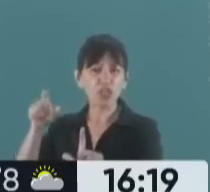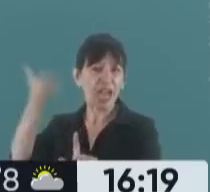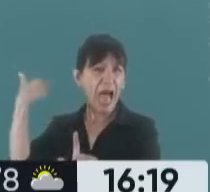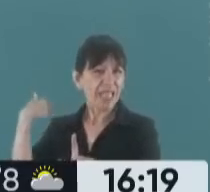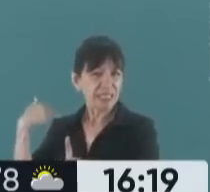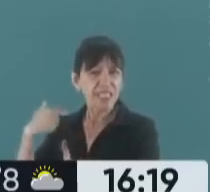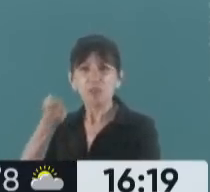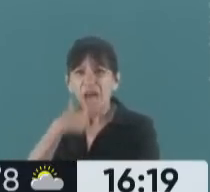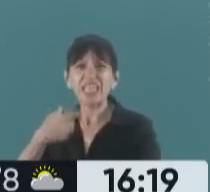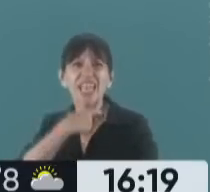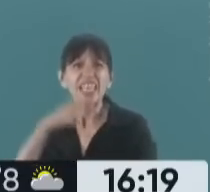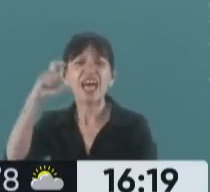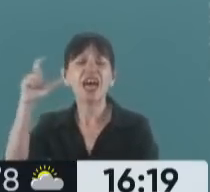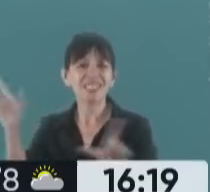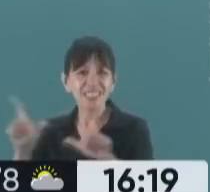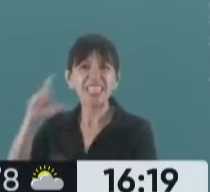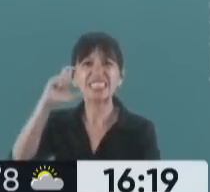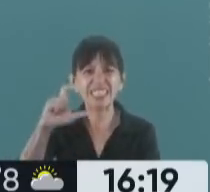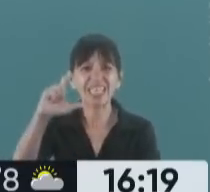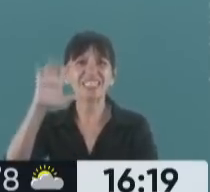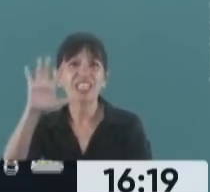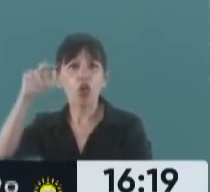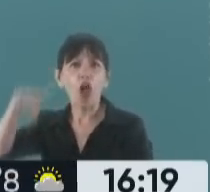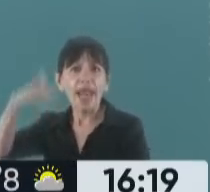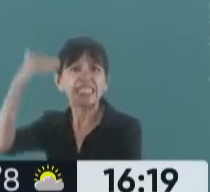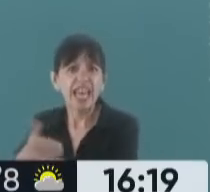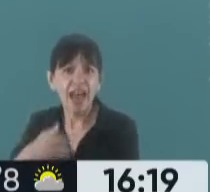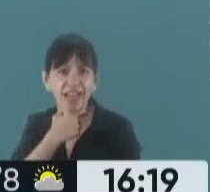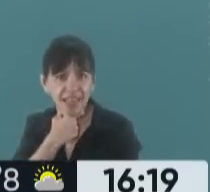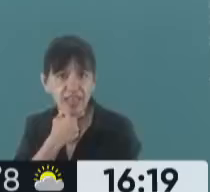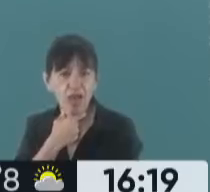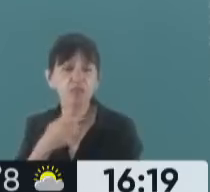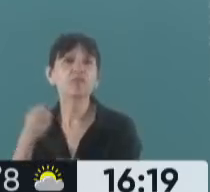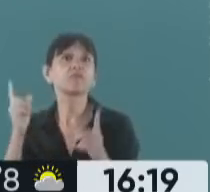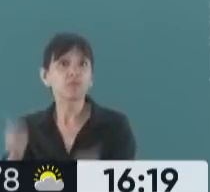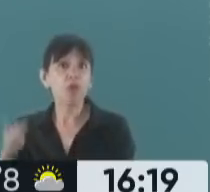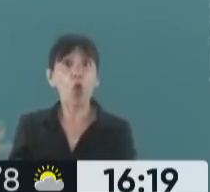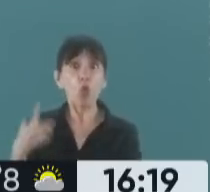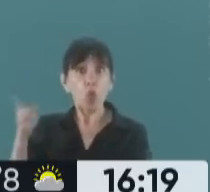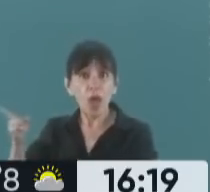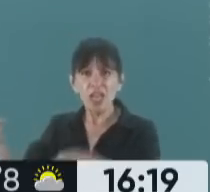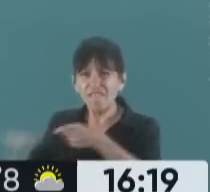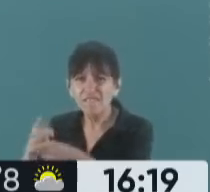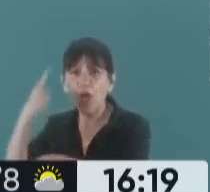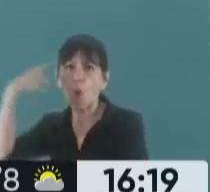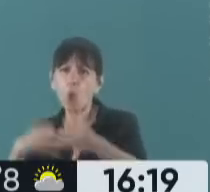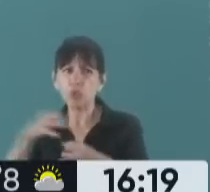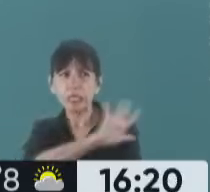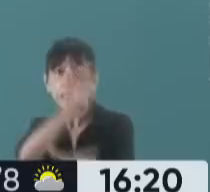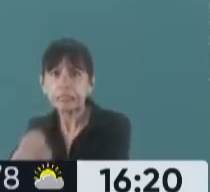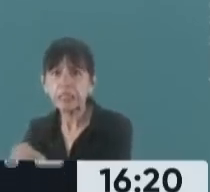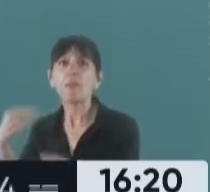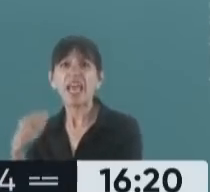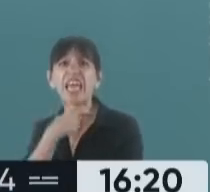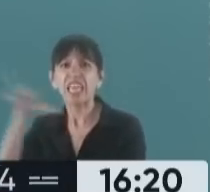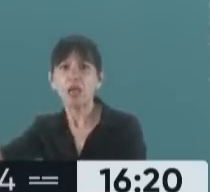canal C5N a partir de perseguir judicialmente a sus dueños, llegar a encarcelarlos. La verdad es que no hemos visto